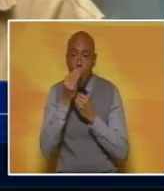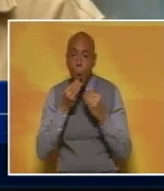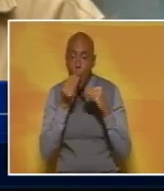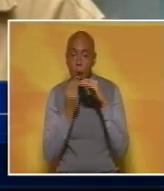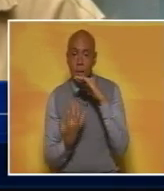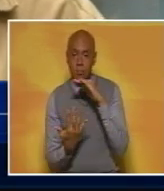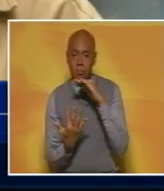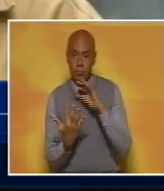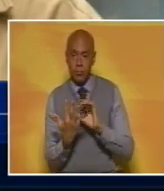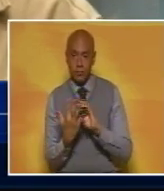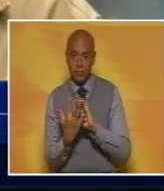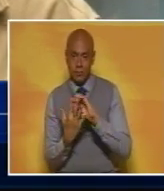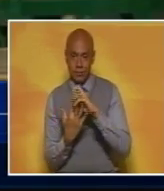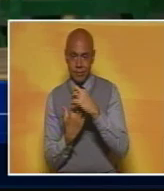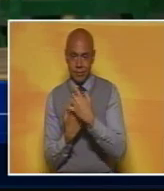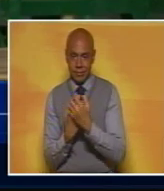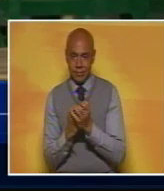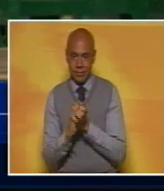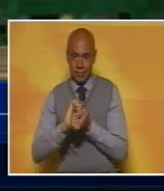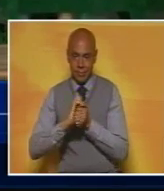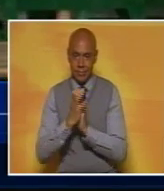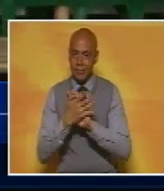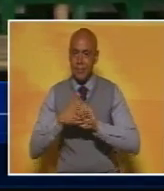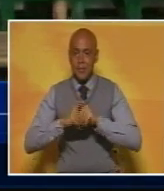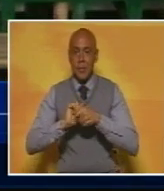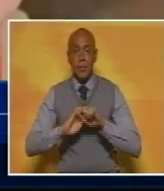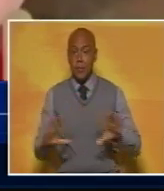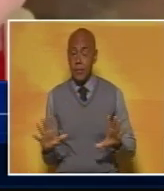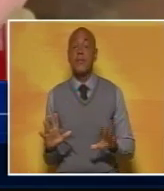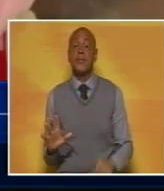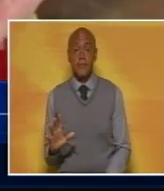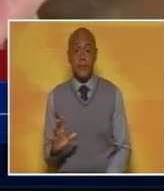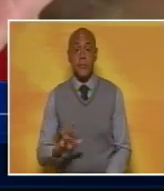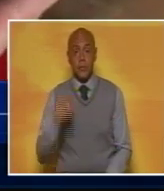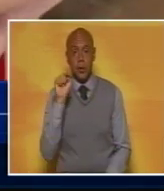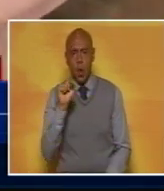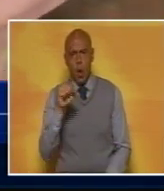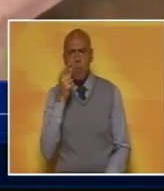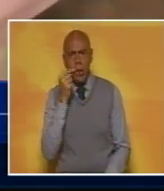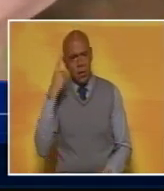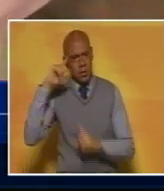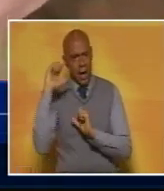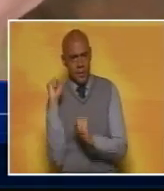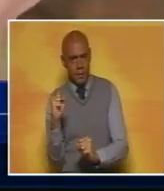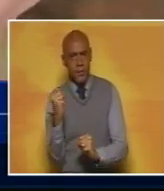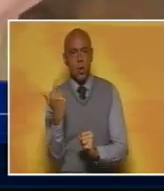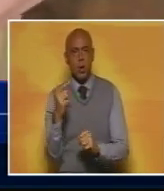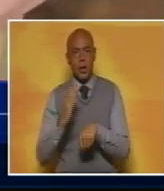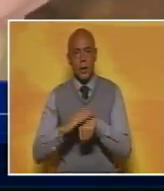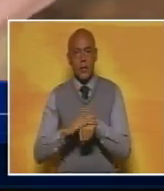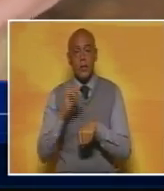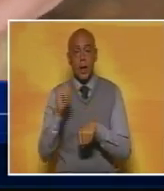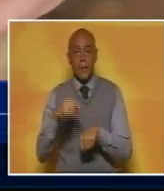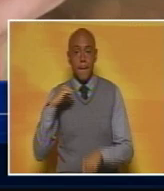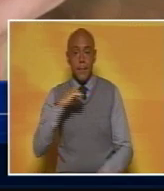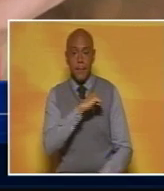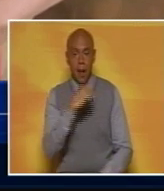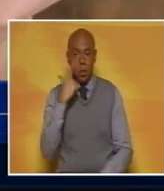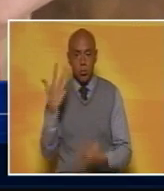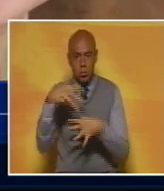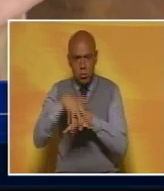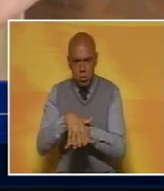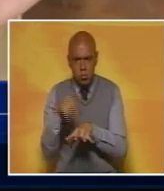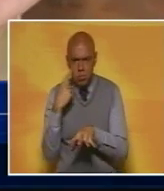ecológicas, incluida la desaparición de algas marinas. Aquí los investigadores se volvieron creativos y el sector privado se unió para